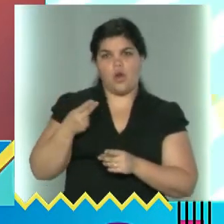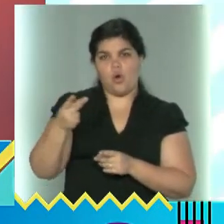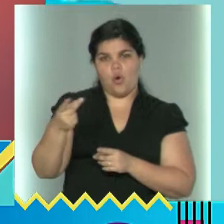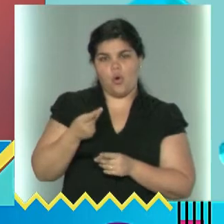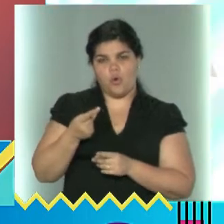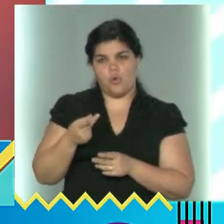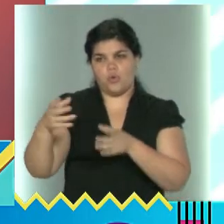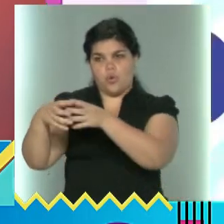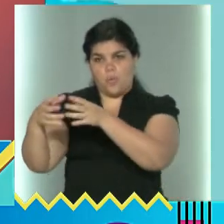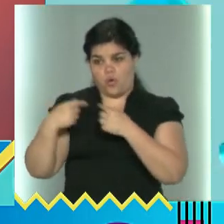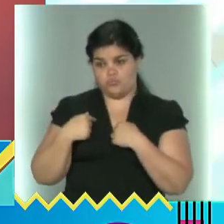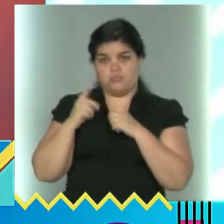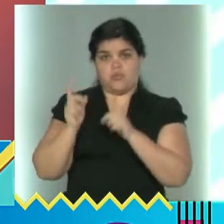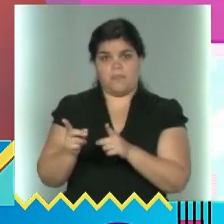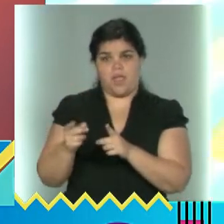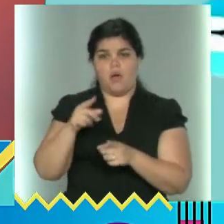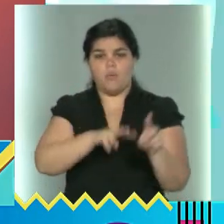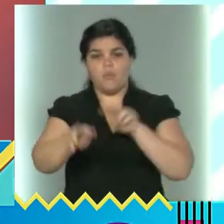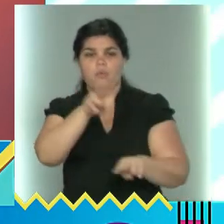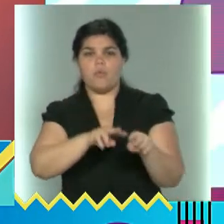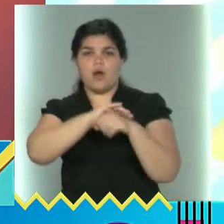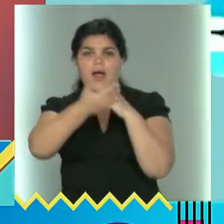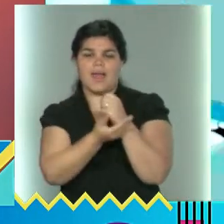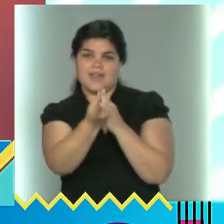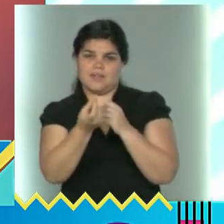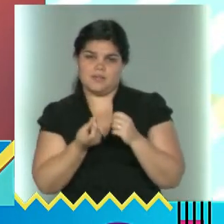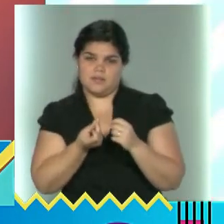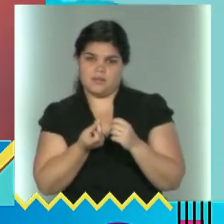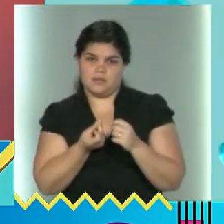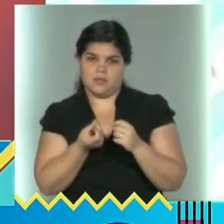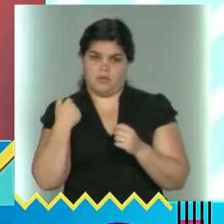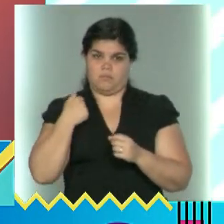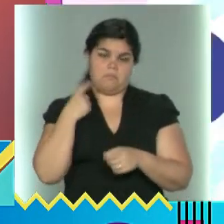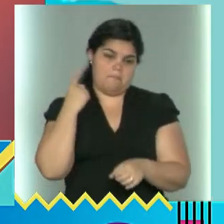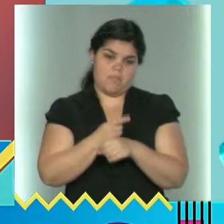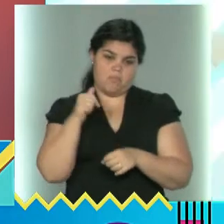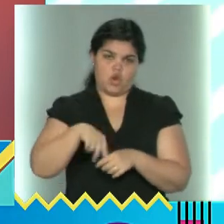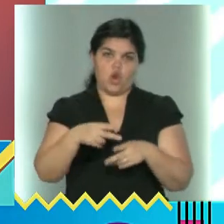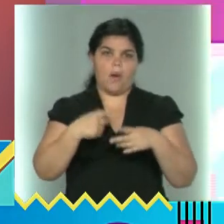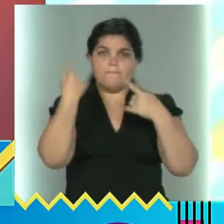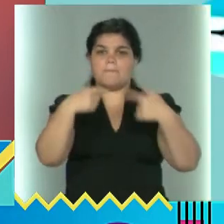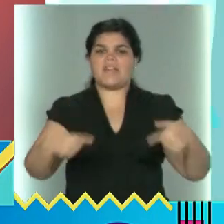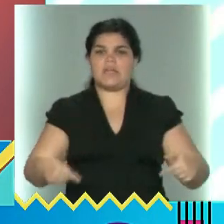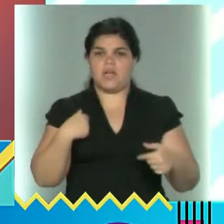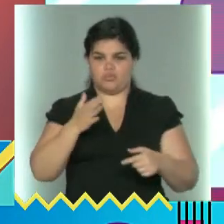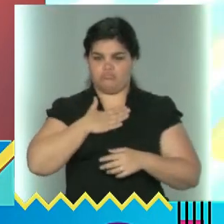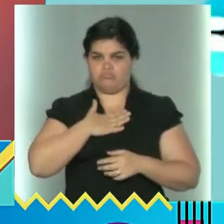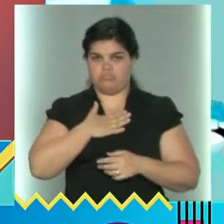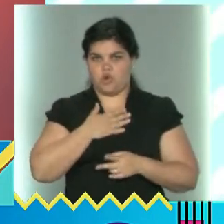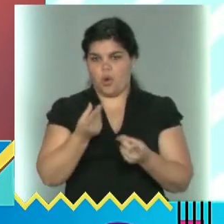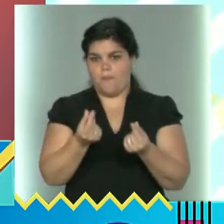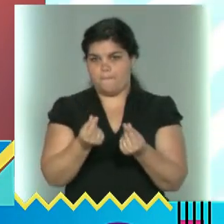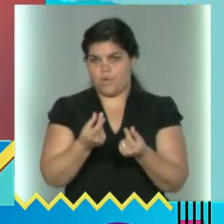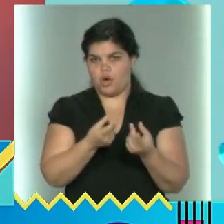Y bueno, por ahora el filamento y eso lo estoy poniendo yo de mi bolsillo, pero no es algo tampoco excesivamente